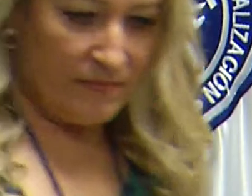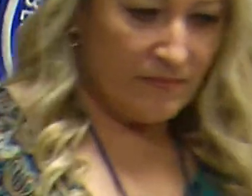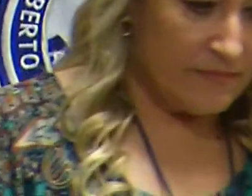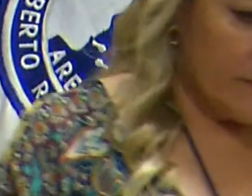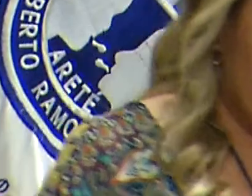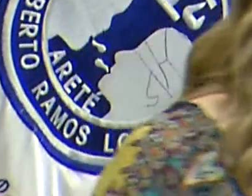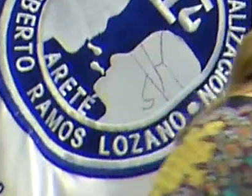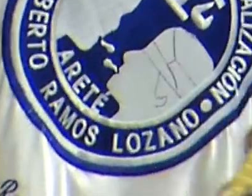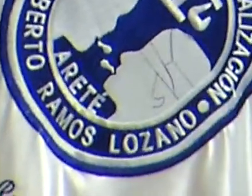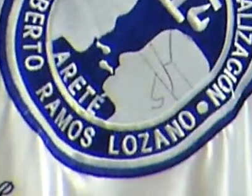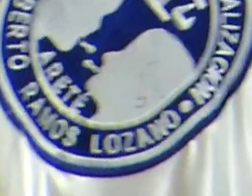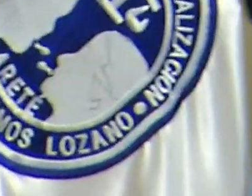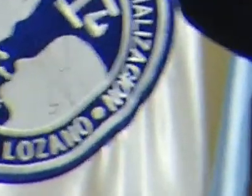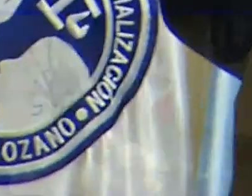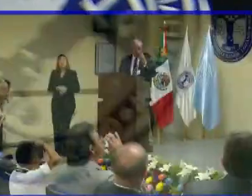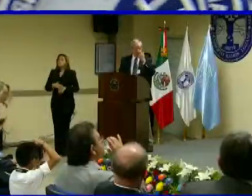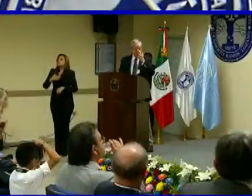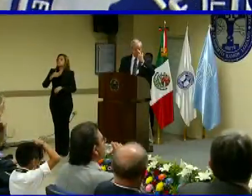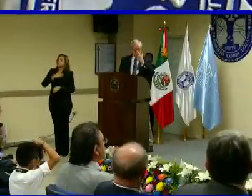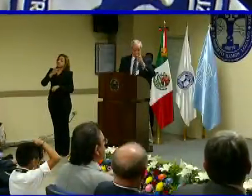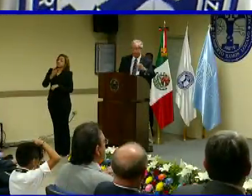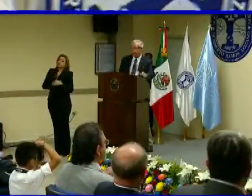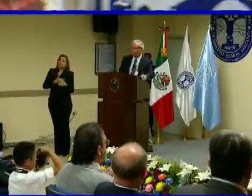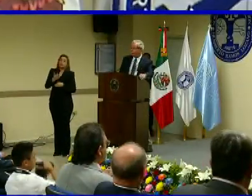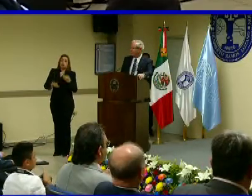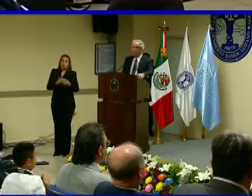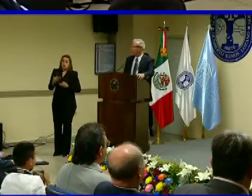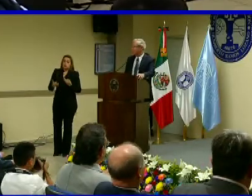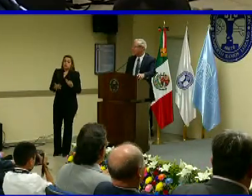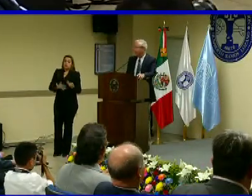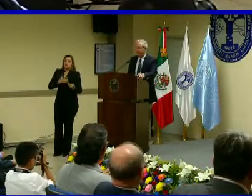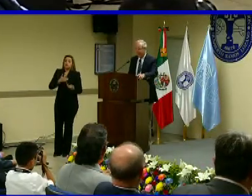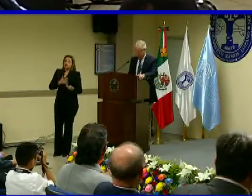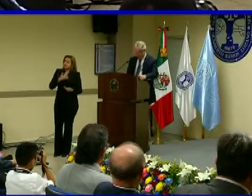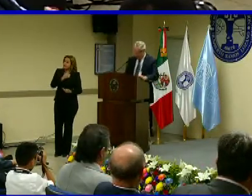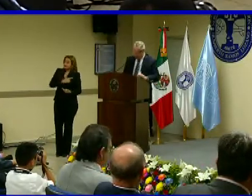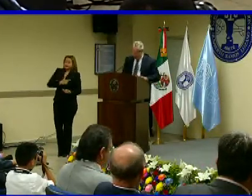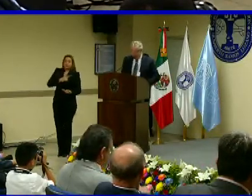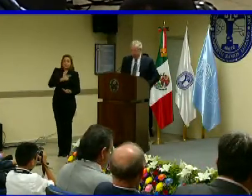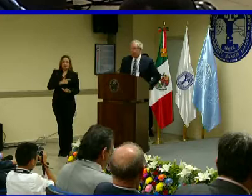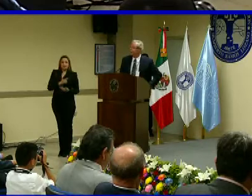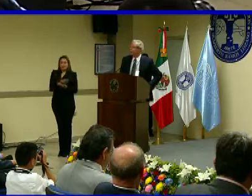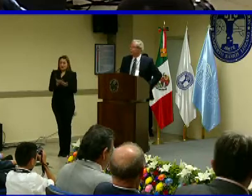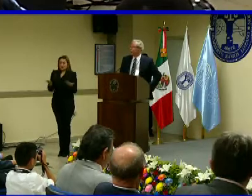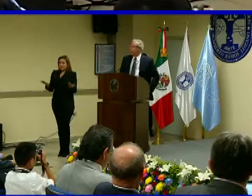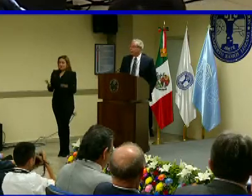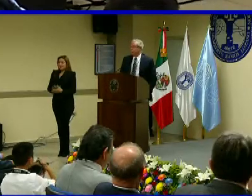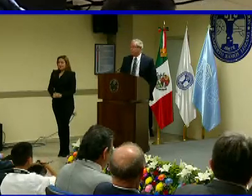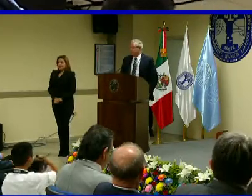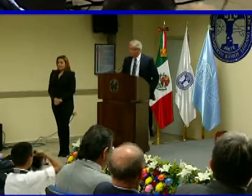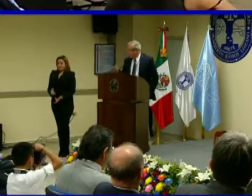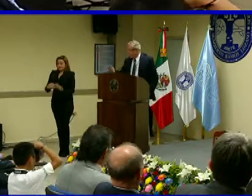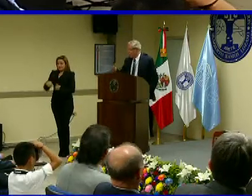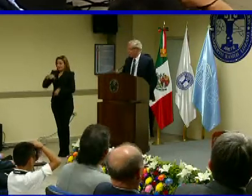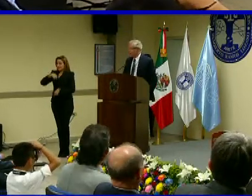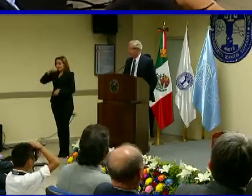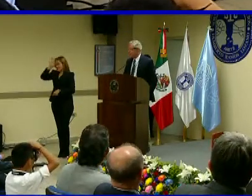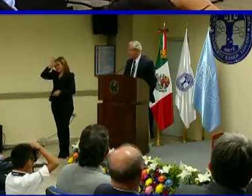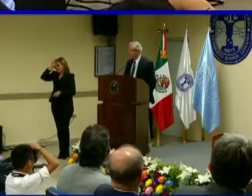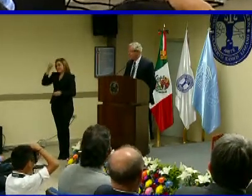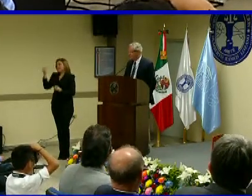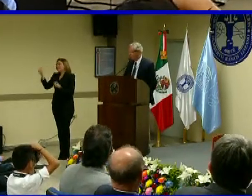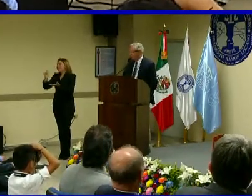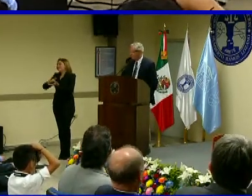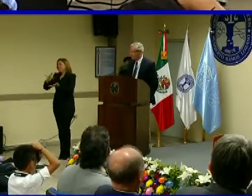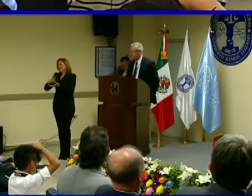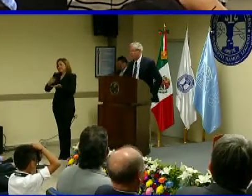Muy buenas tardes, es un placer estar de vuelta en Monterrey y muchas gracias,